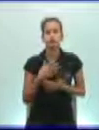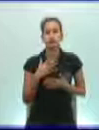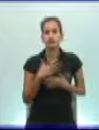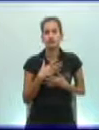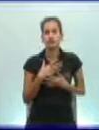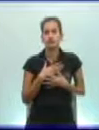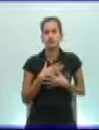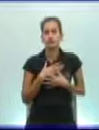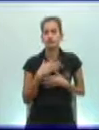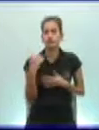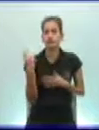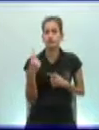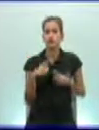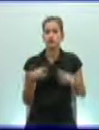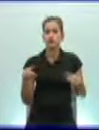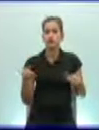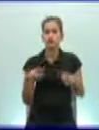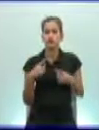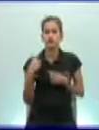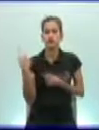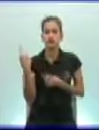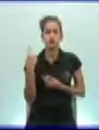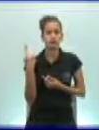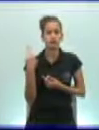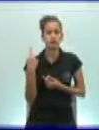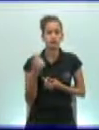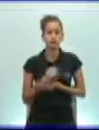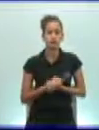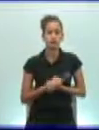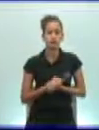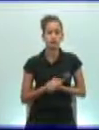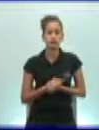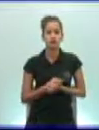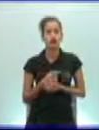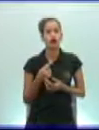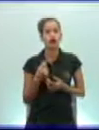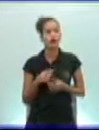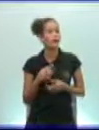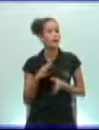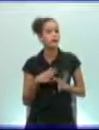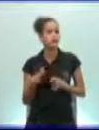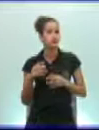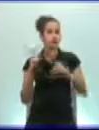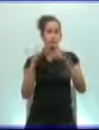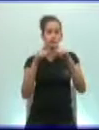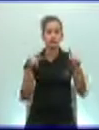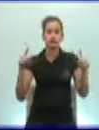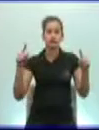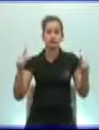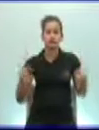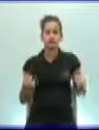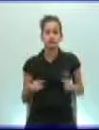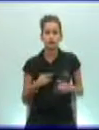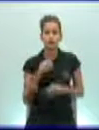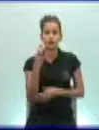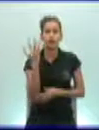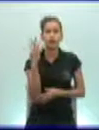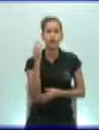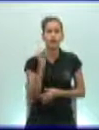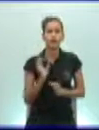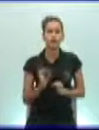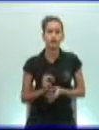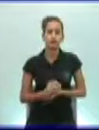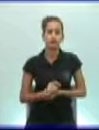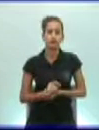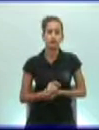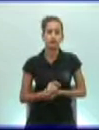nuestro himno de Bayamo y también además el escudo de la palma real. Todo remitiéndose una vez finalizado el encuentro